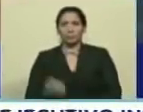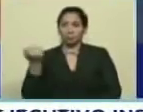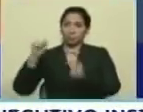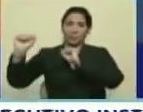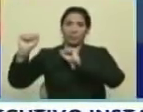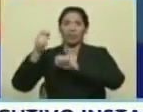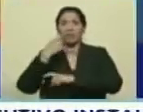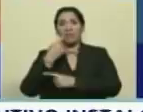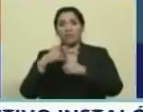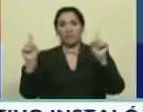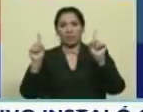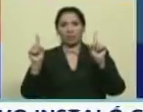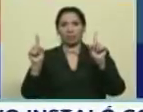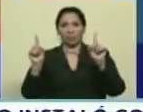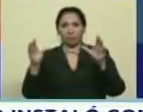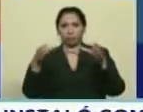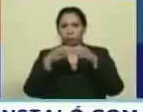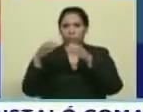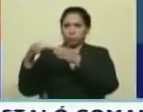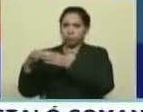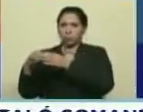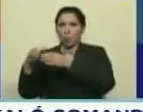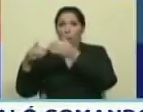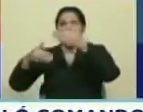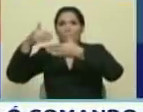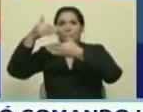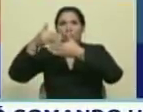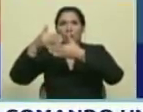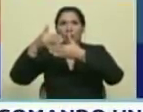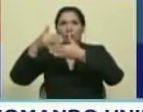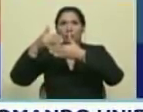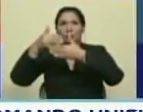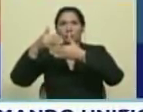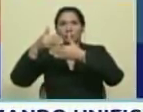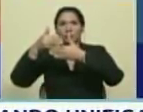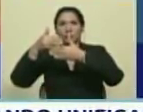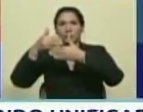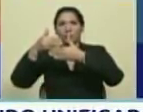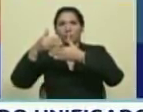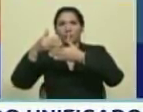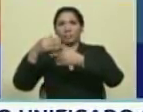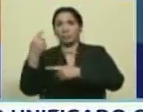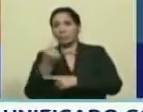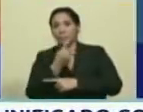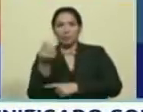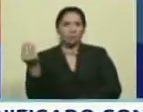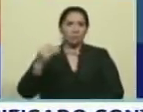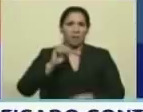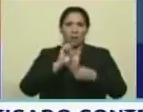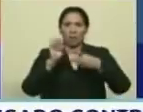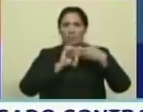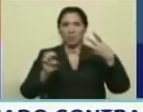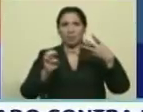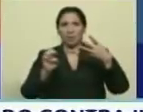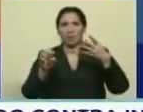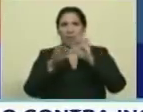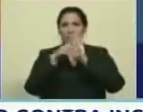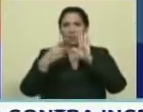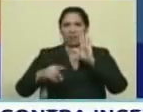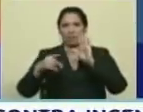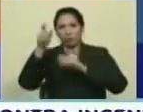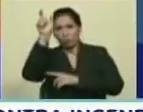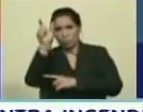diferentes, constituye un enorme obstáculo para lo único que hoy podría preservar no solo los más elementales derechos del ser